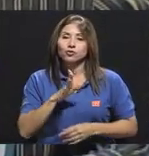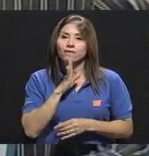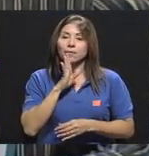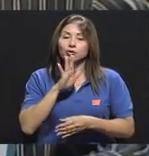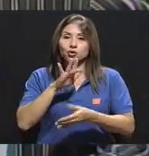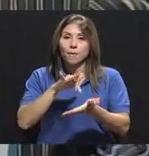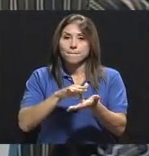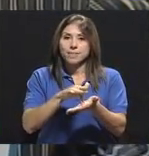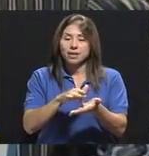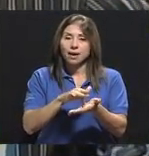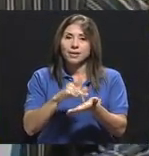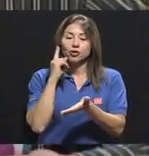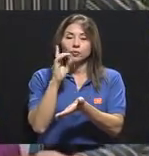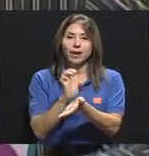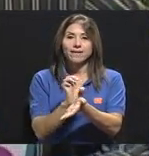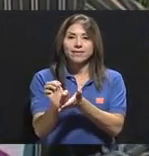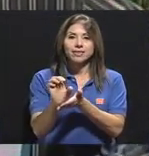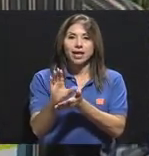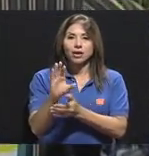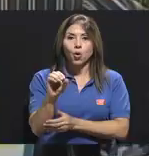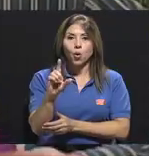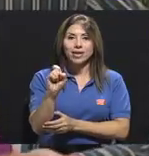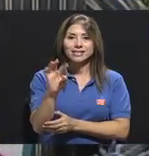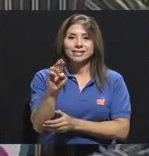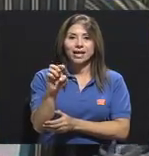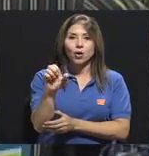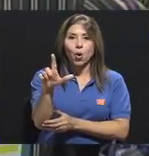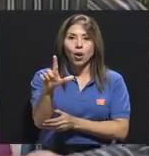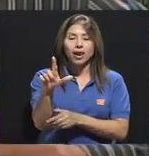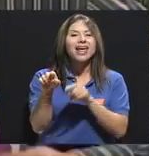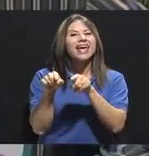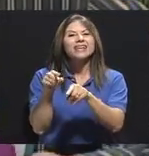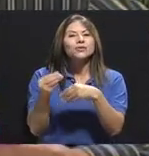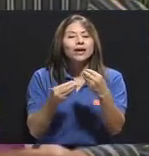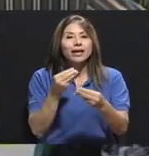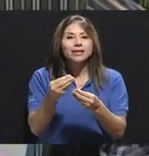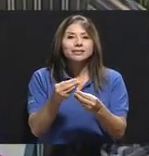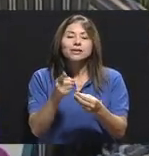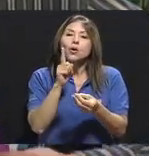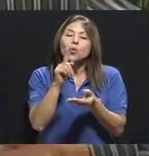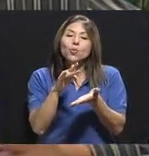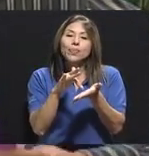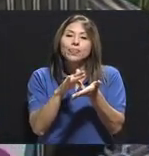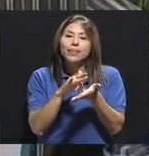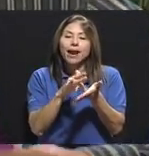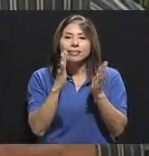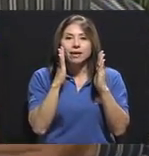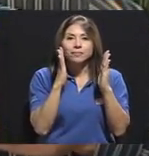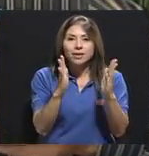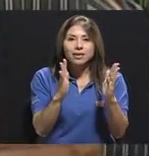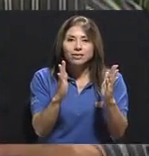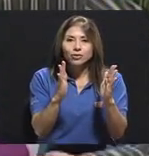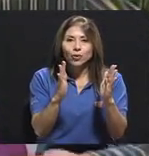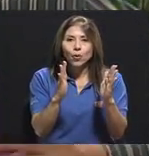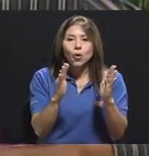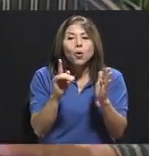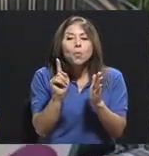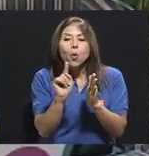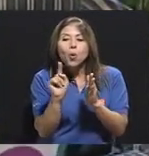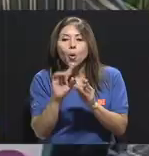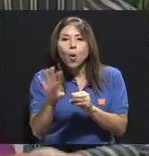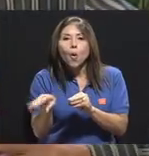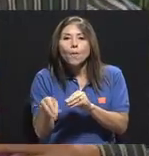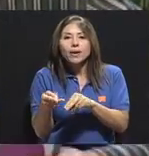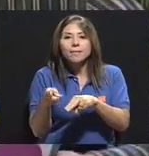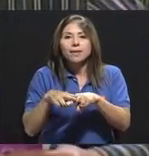combatir el colesterol es un tratamiento y al mismo tiempo Es un complemento No es que si me tomo la